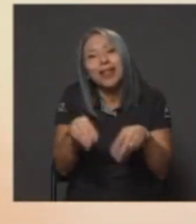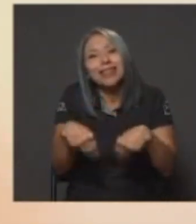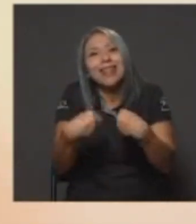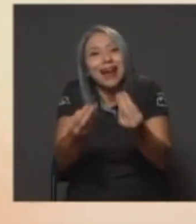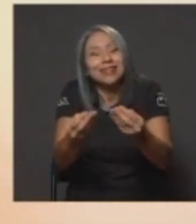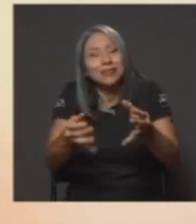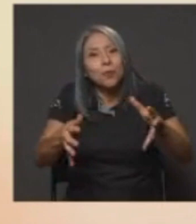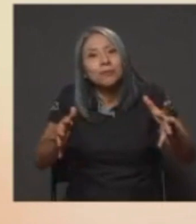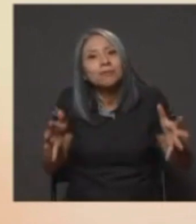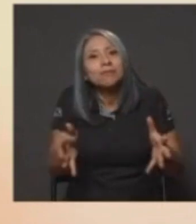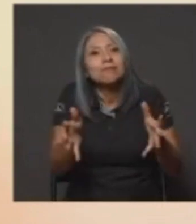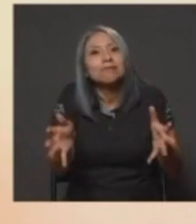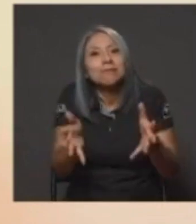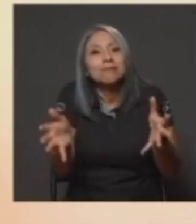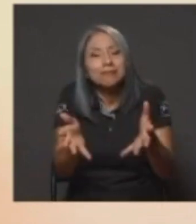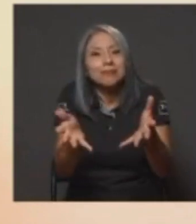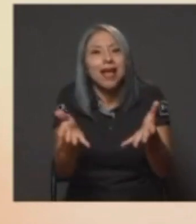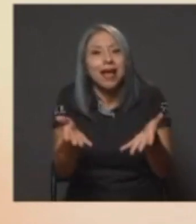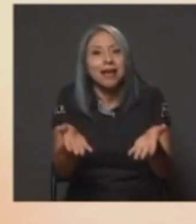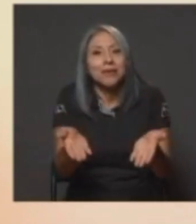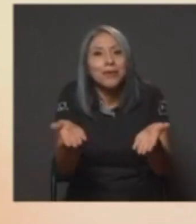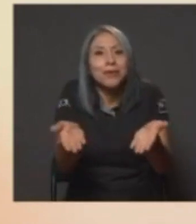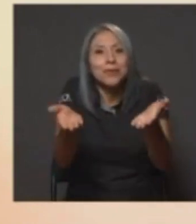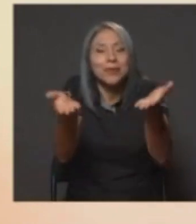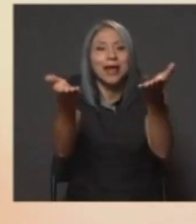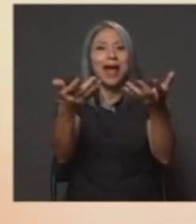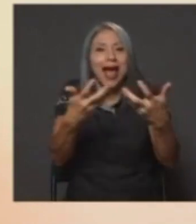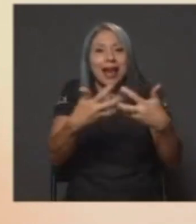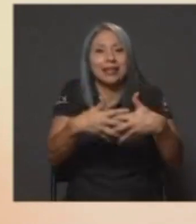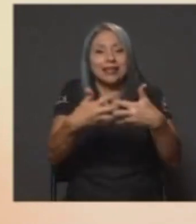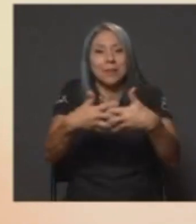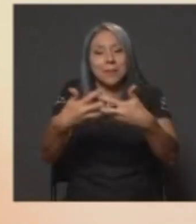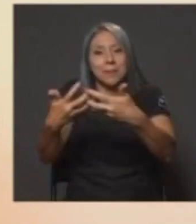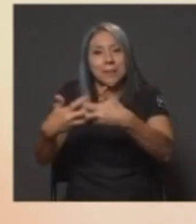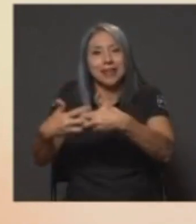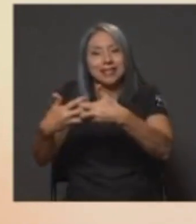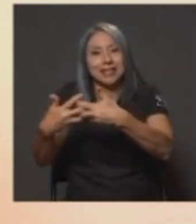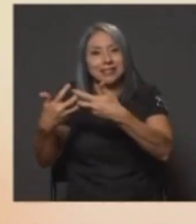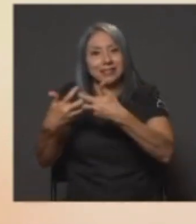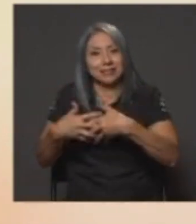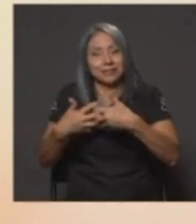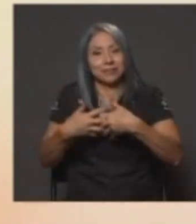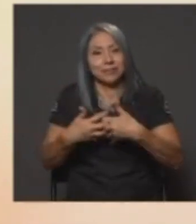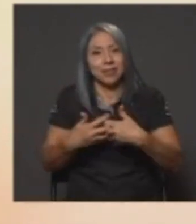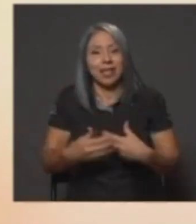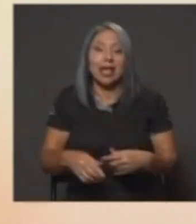oxígeno a las empresas, y ese gasto